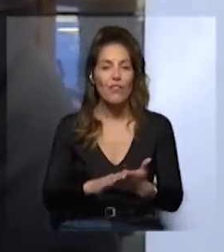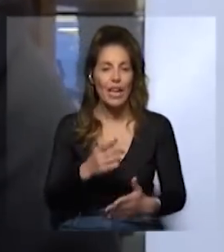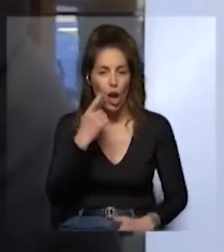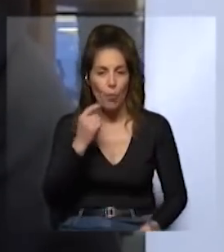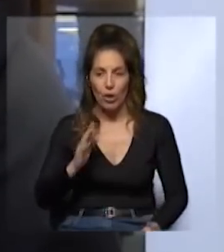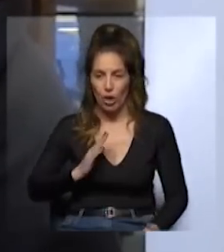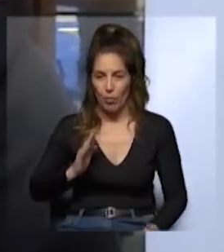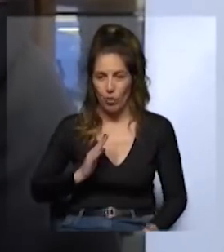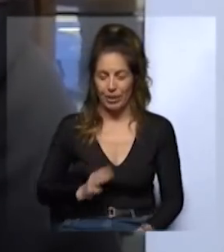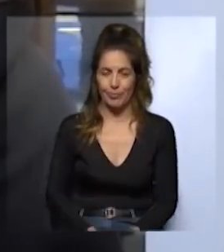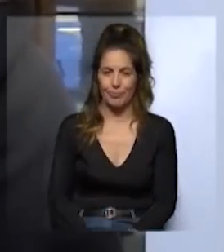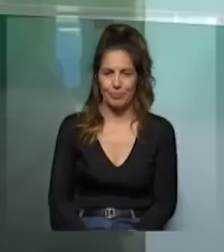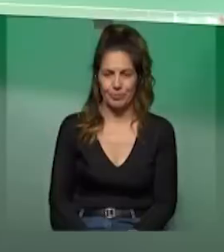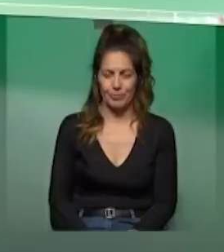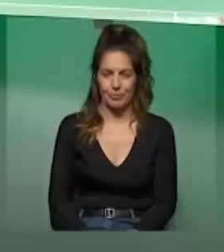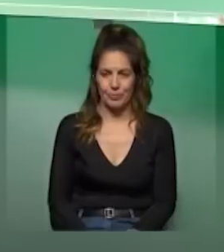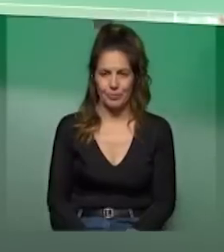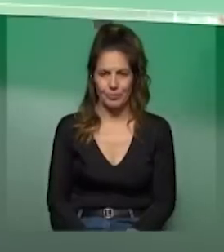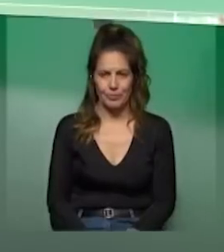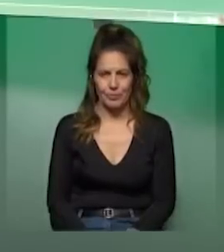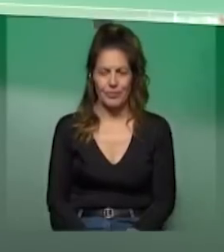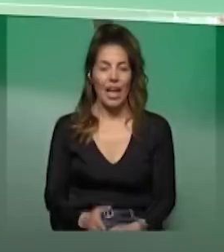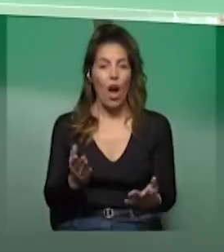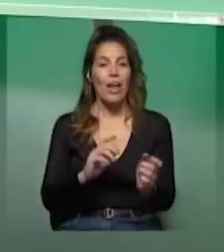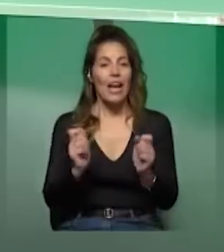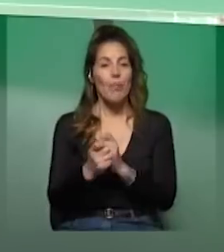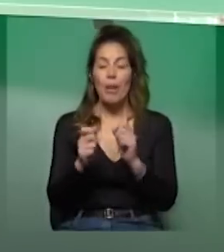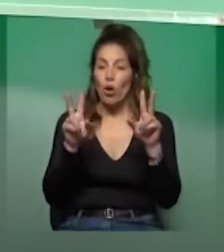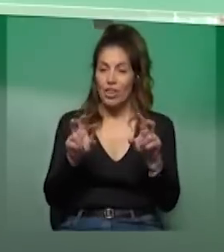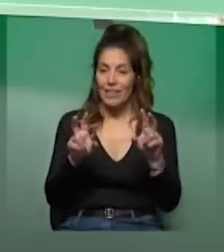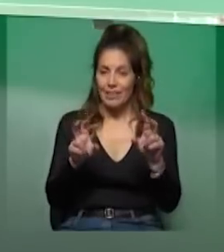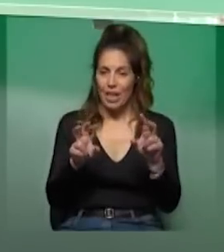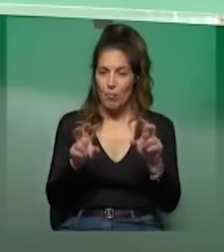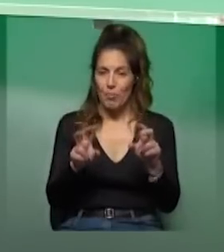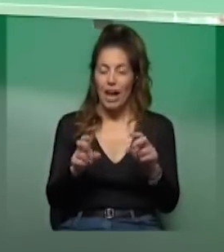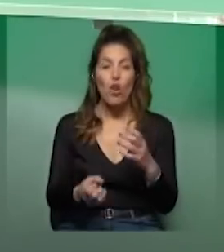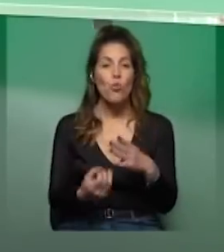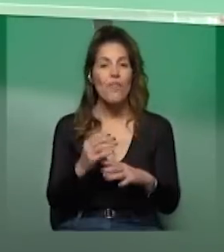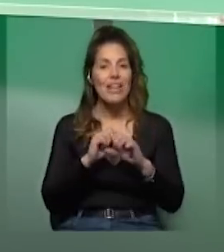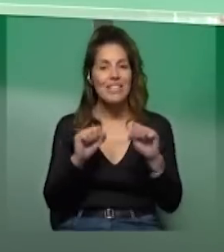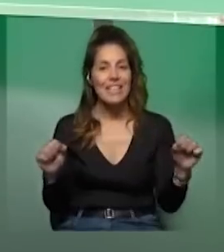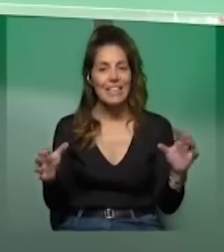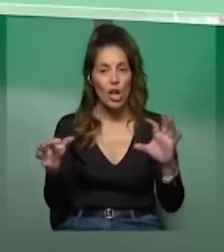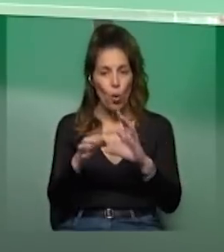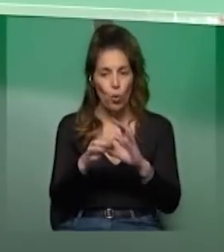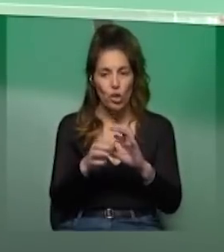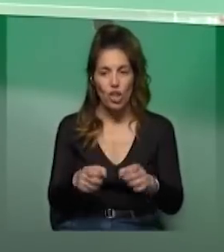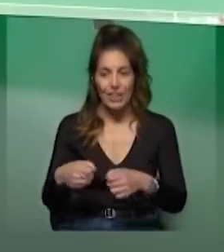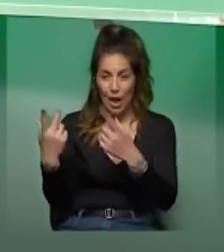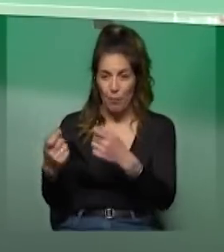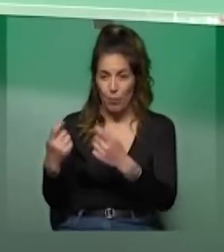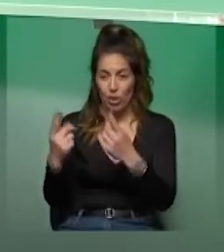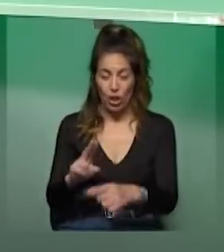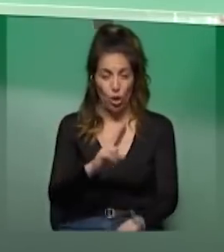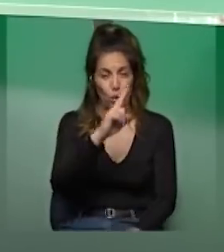la mujer y ahora cambiamos de tema nuevamente josema porque la nueva secretaria de la Unión de exportadores del Uruguay